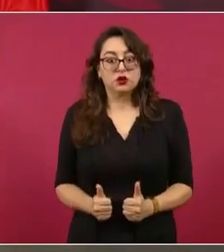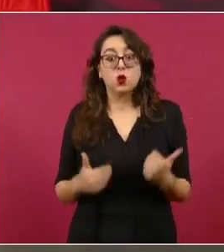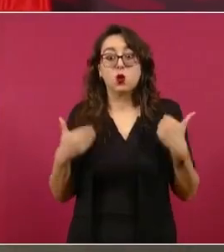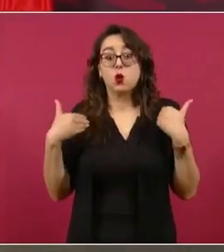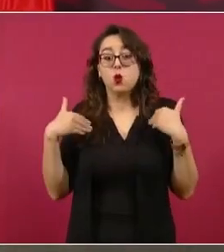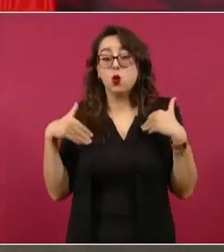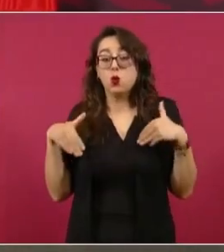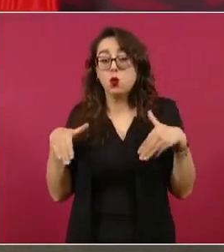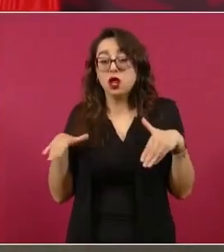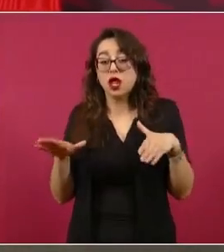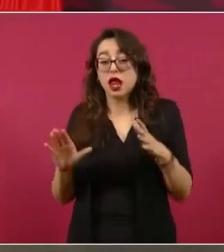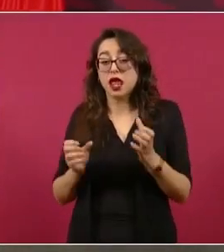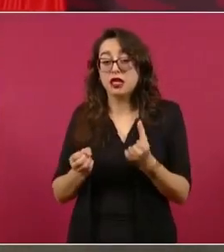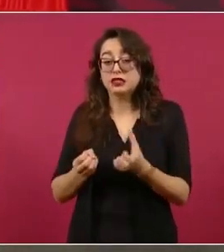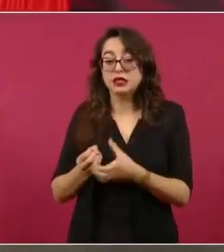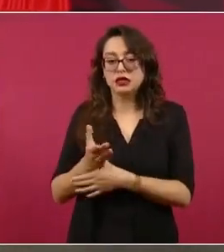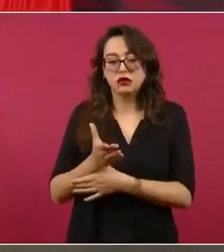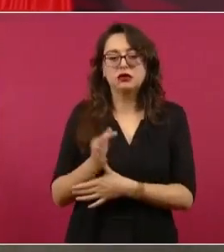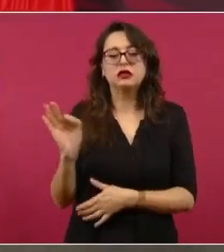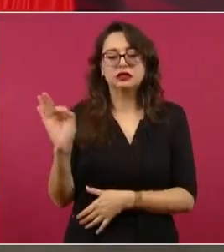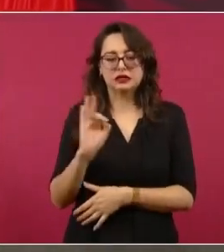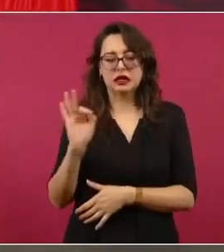a lo mejor se hubiese salvado,